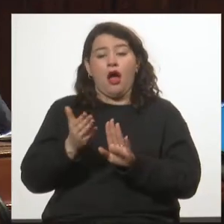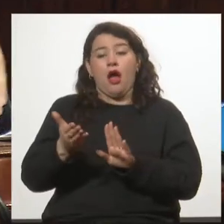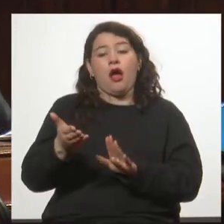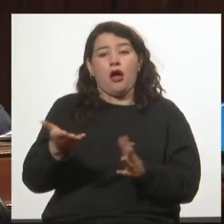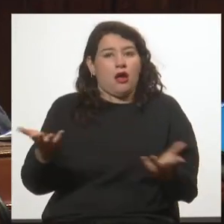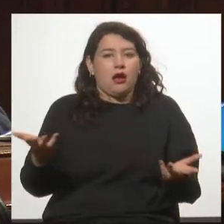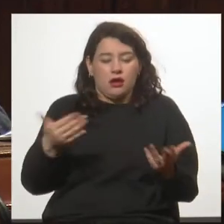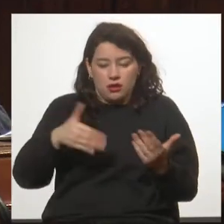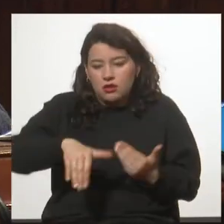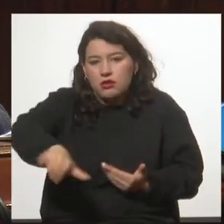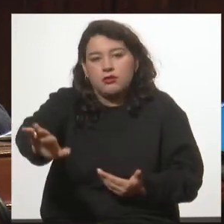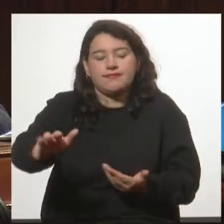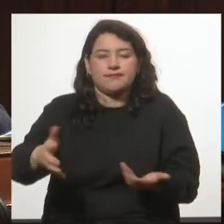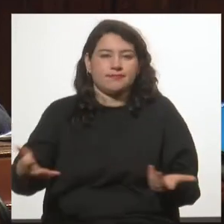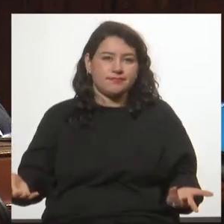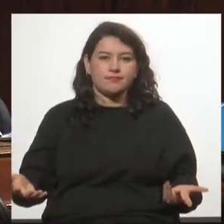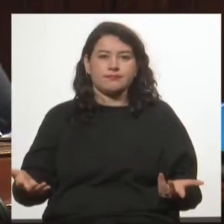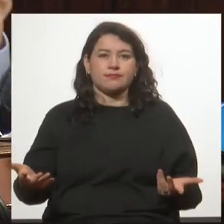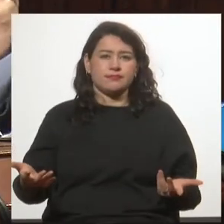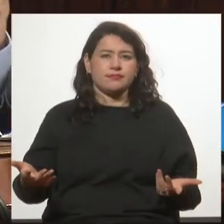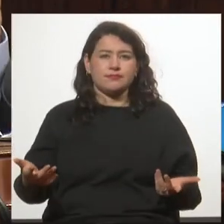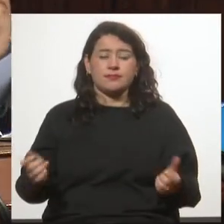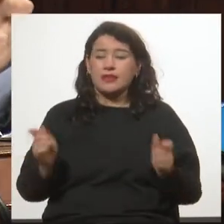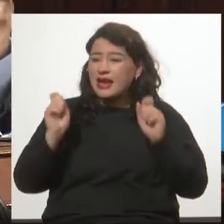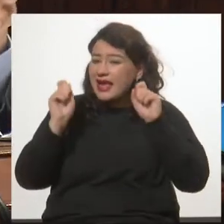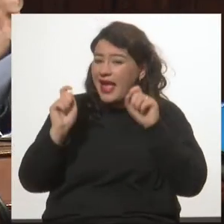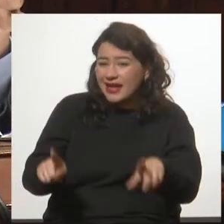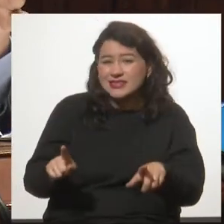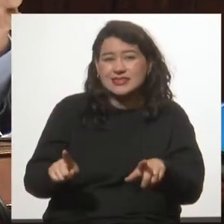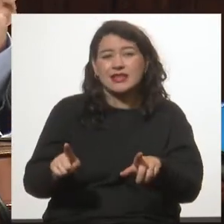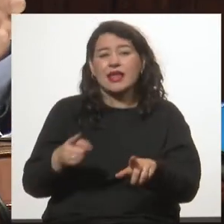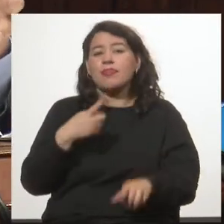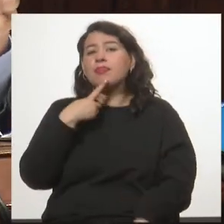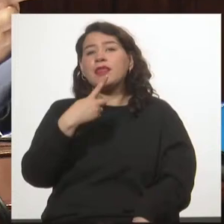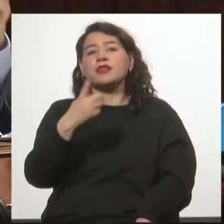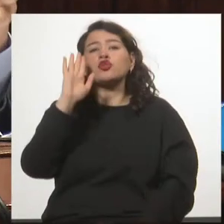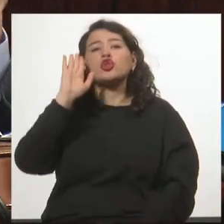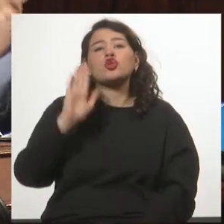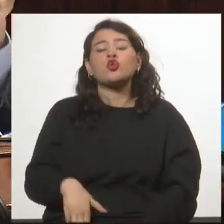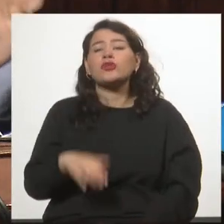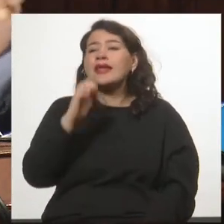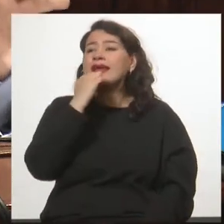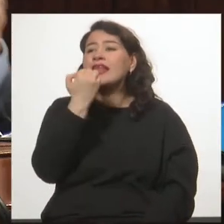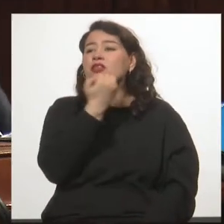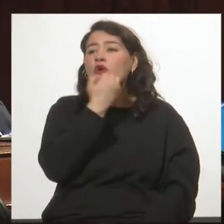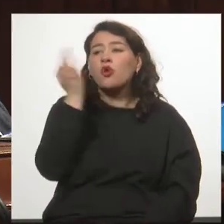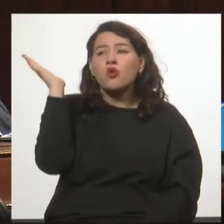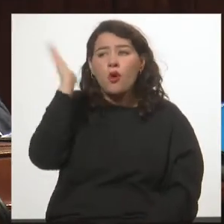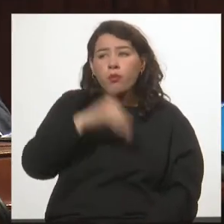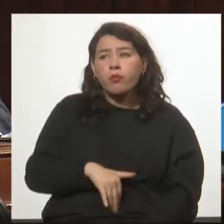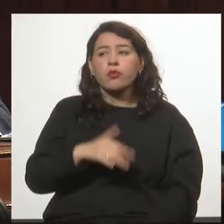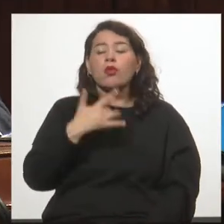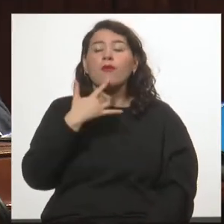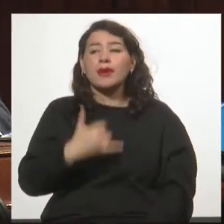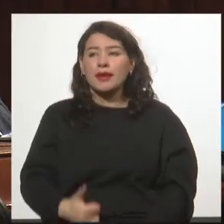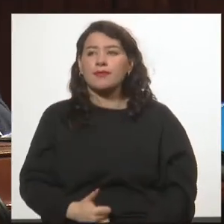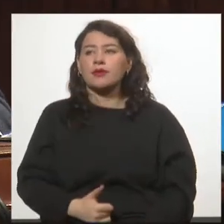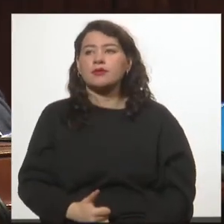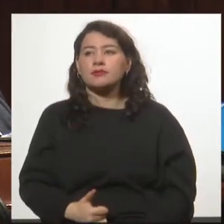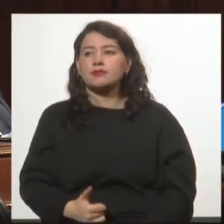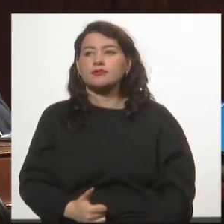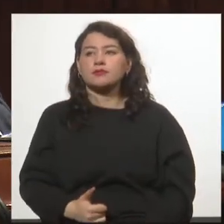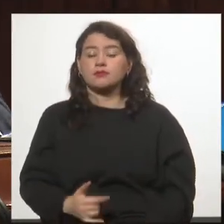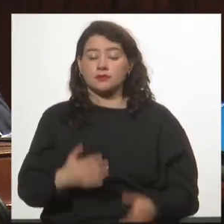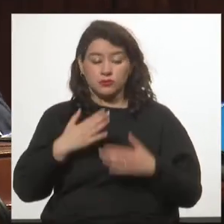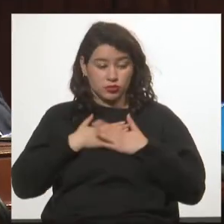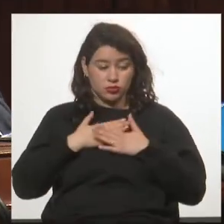por lo menos bajo ese recurso de declarar secreto se impidió por ejemplo que este